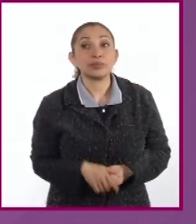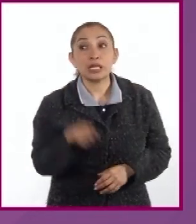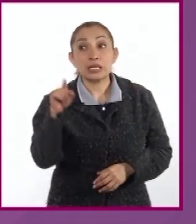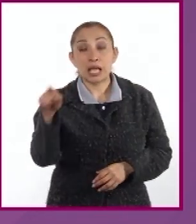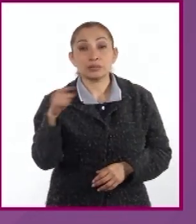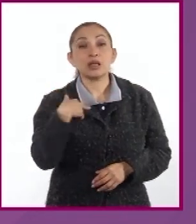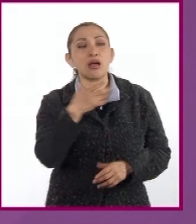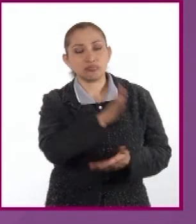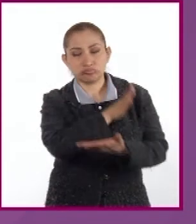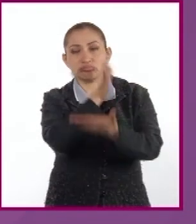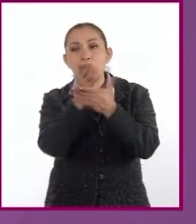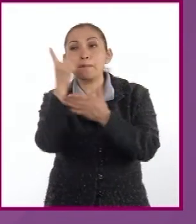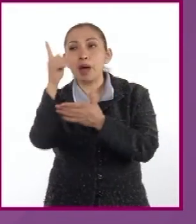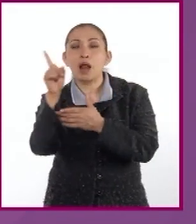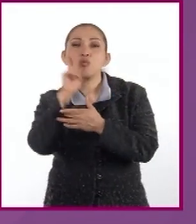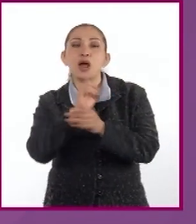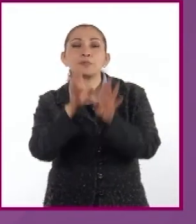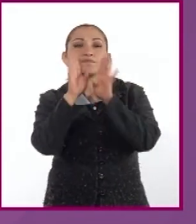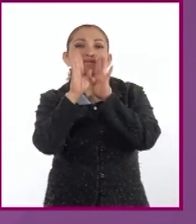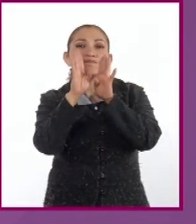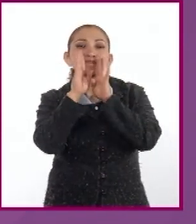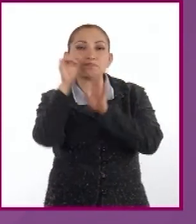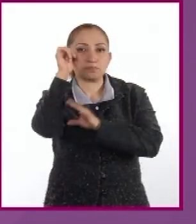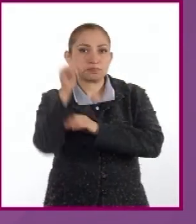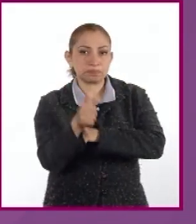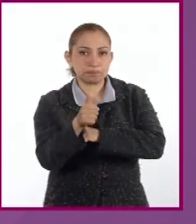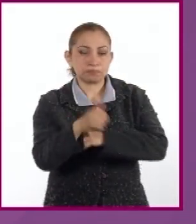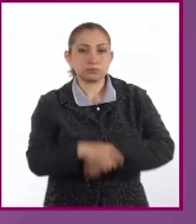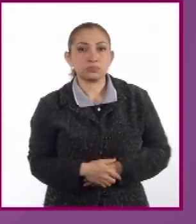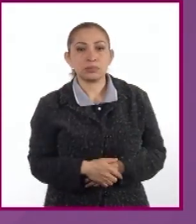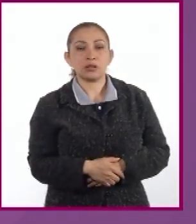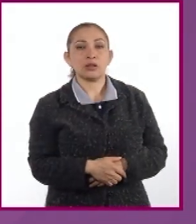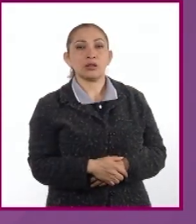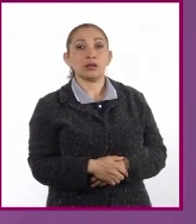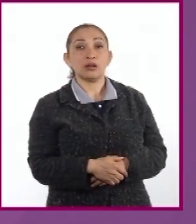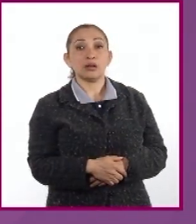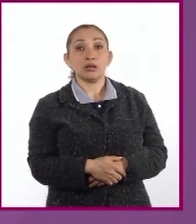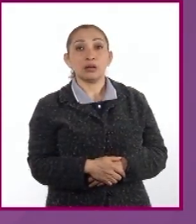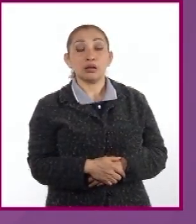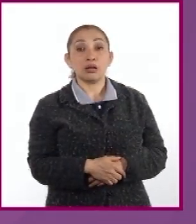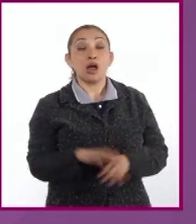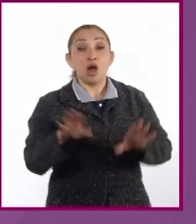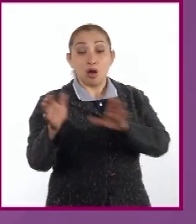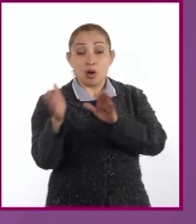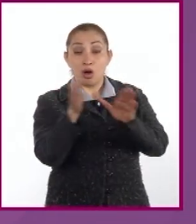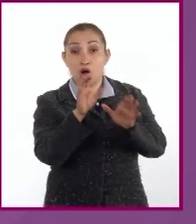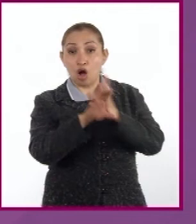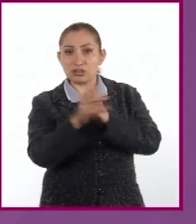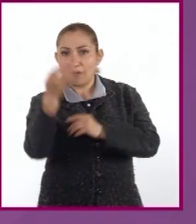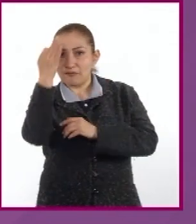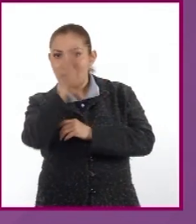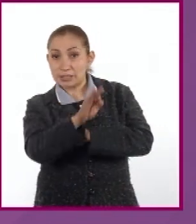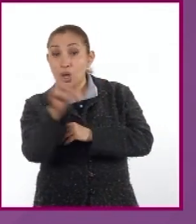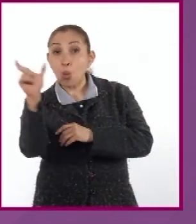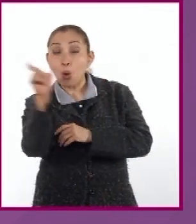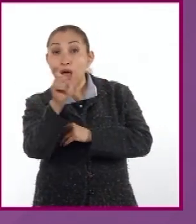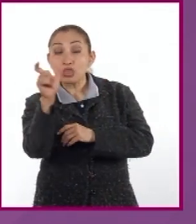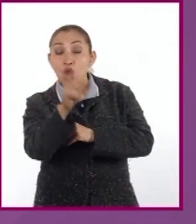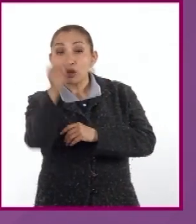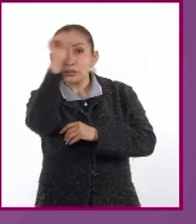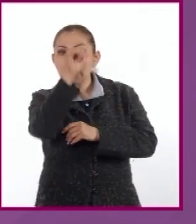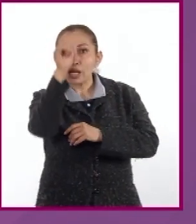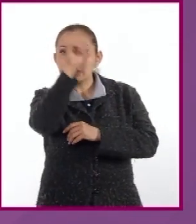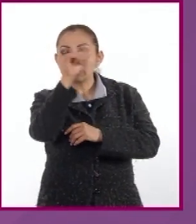este fue para que ella le confesara sus pecados. Los hechos sobrenaturales ocurren cuando el sacerdote